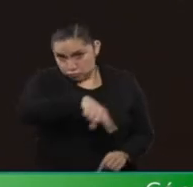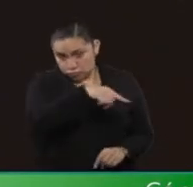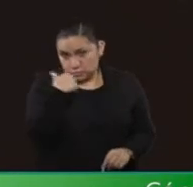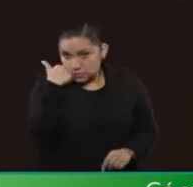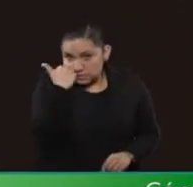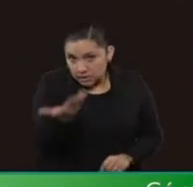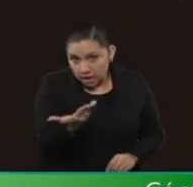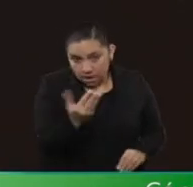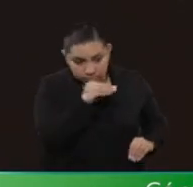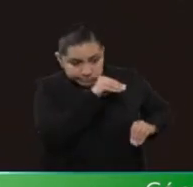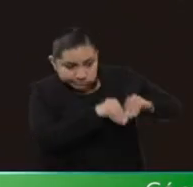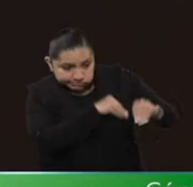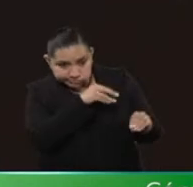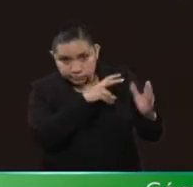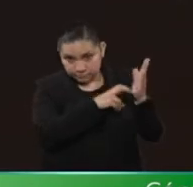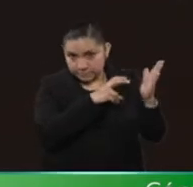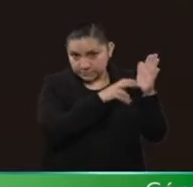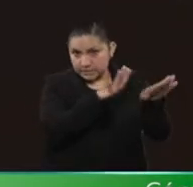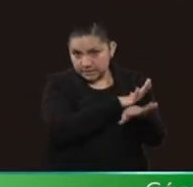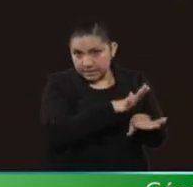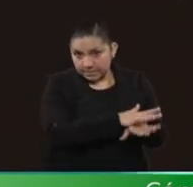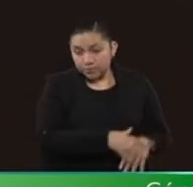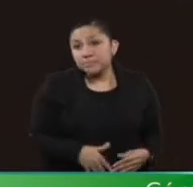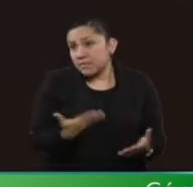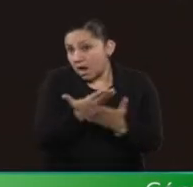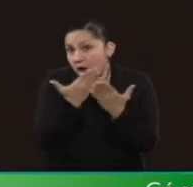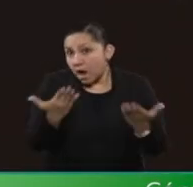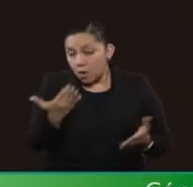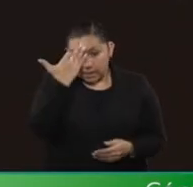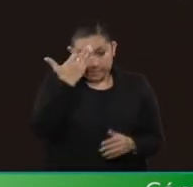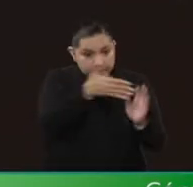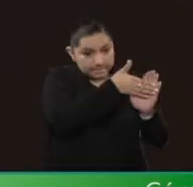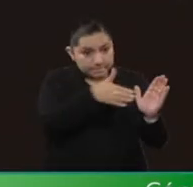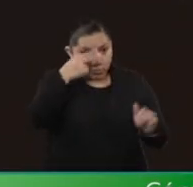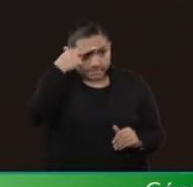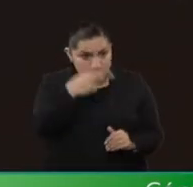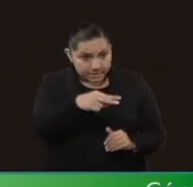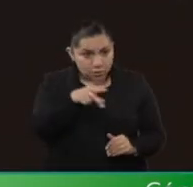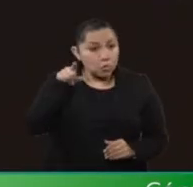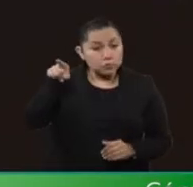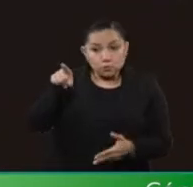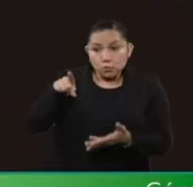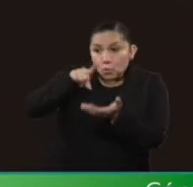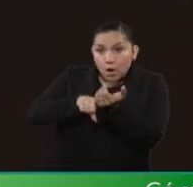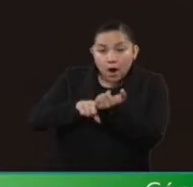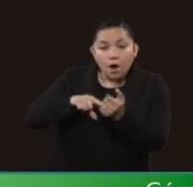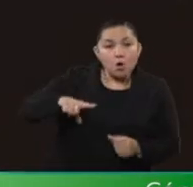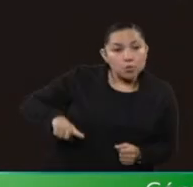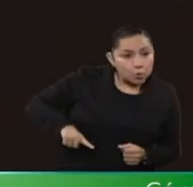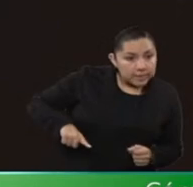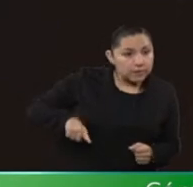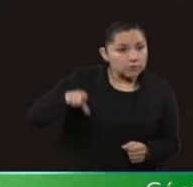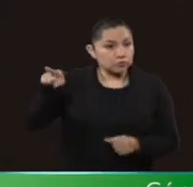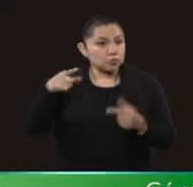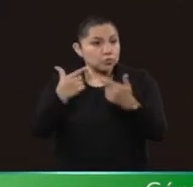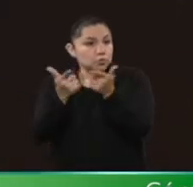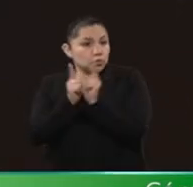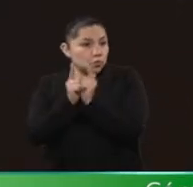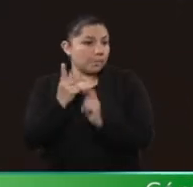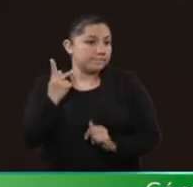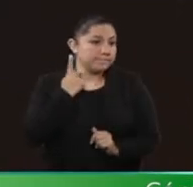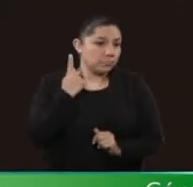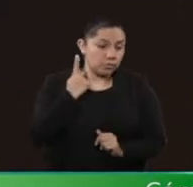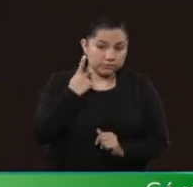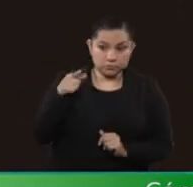el oficialismo tiene la clara consigna de desmantelar el sistema jurídico y constitucional de nuestro país,